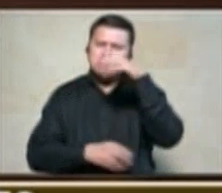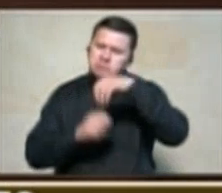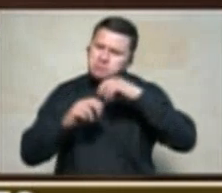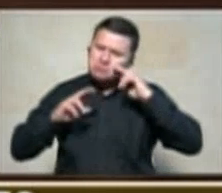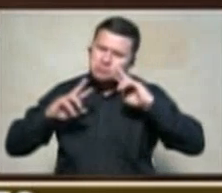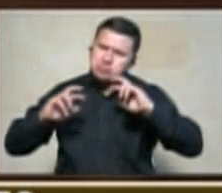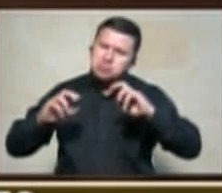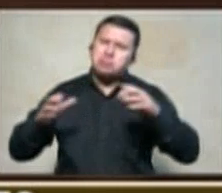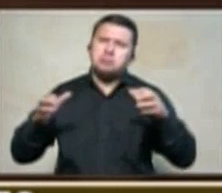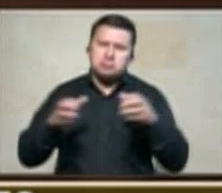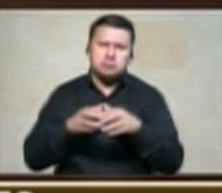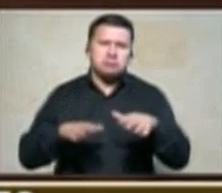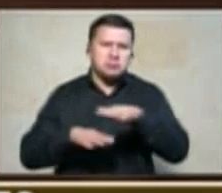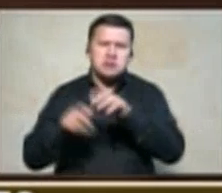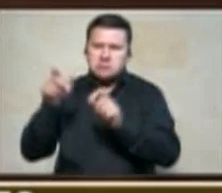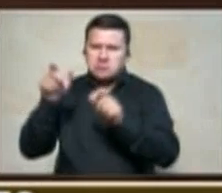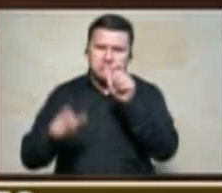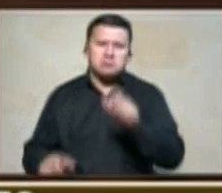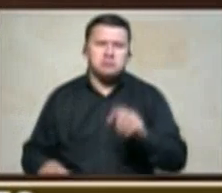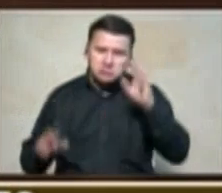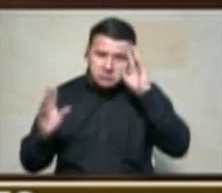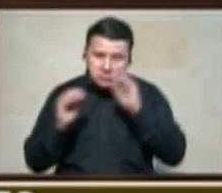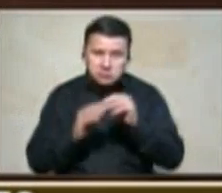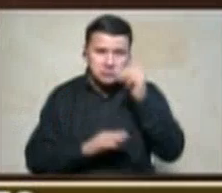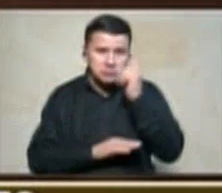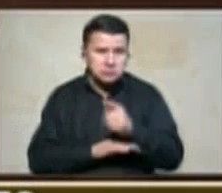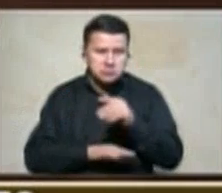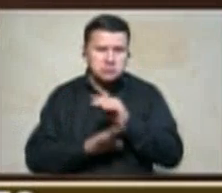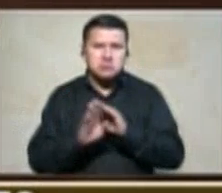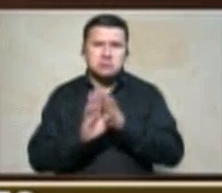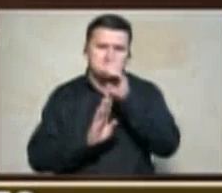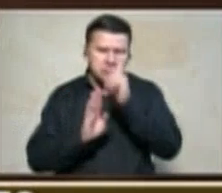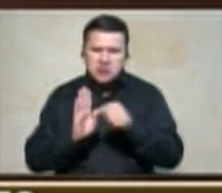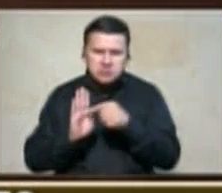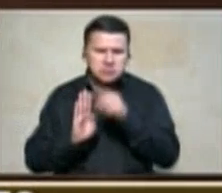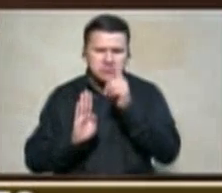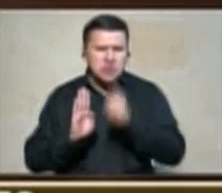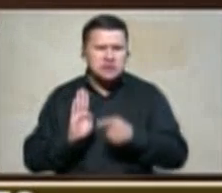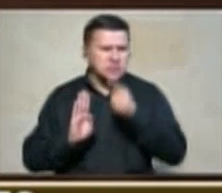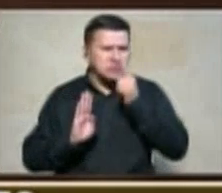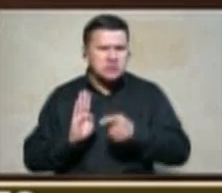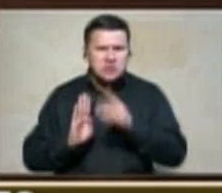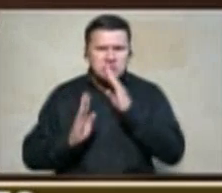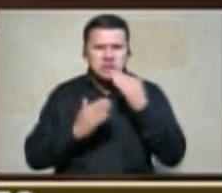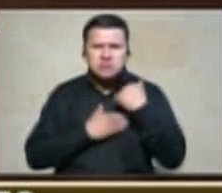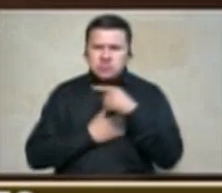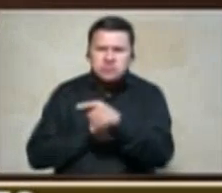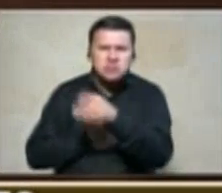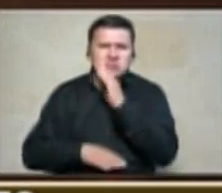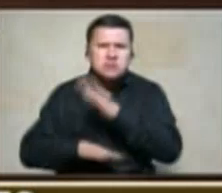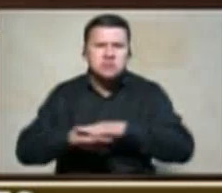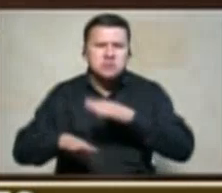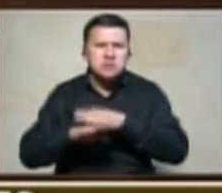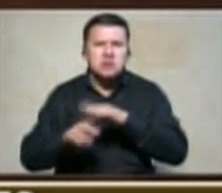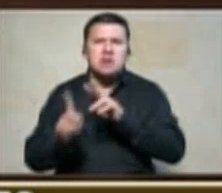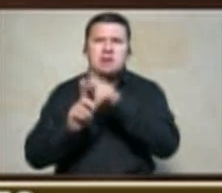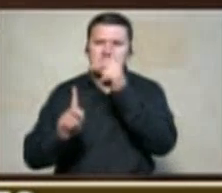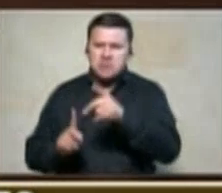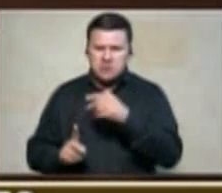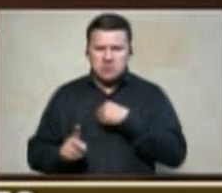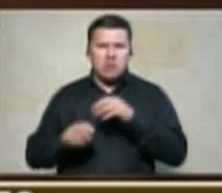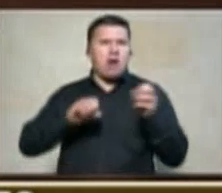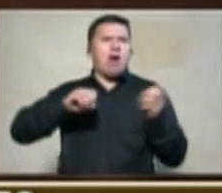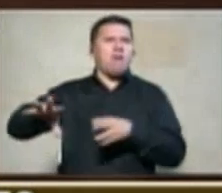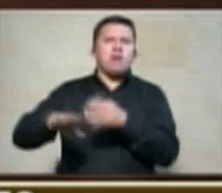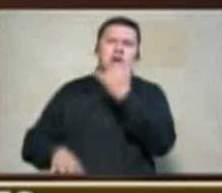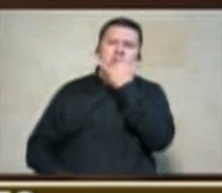está investigando a estas personas que de acuerdo a los jueces de restitución tuvieron alguna responsabilidad en el hecho victimizante del